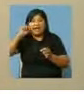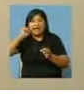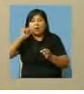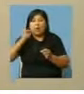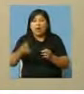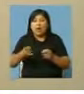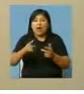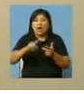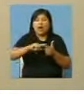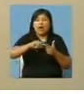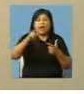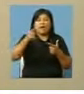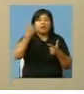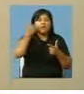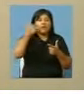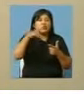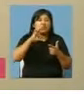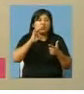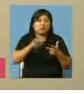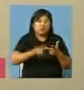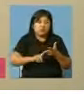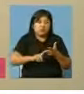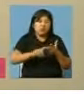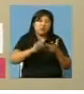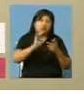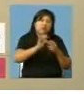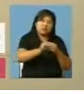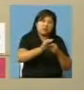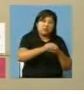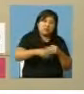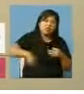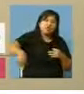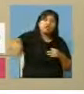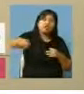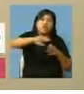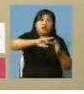Estamos todavía en con una situación muy complicada.